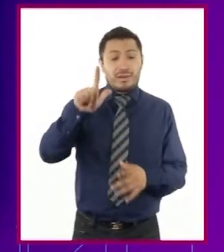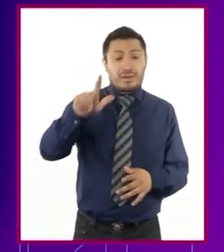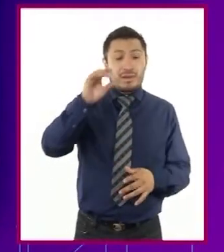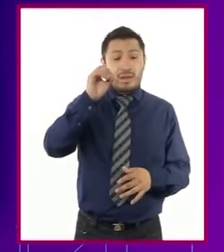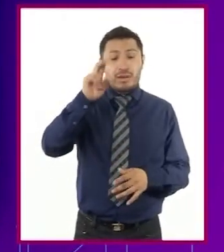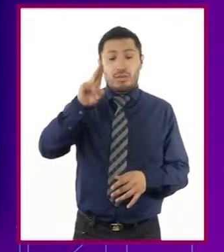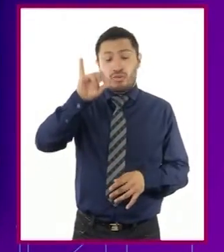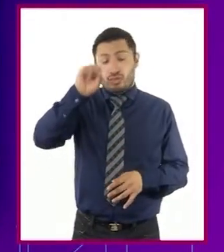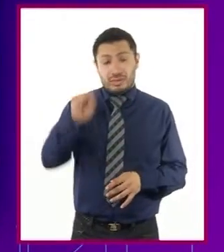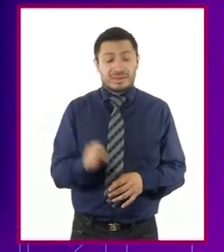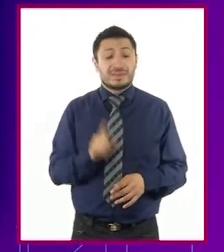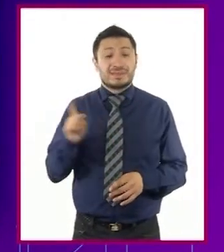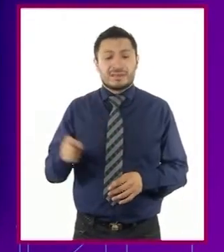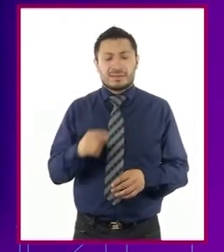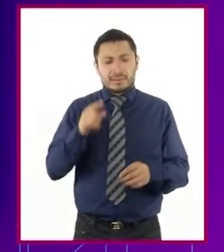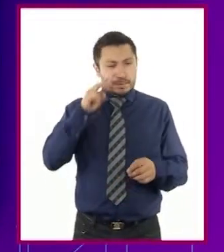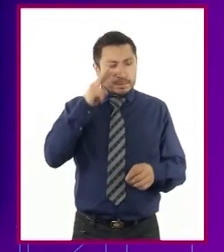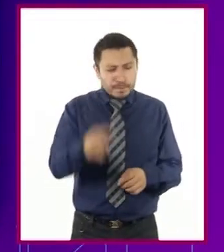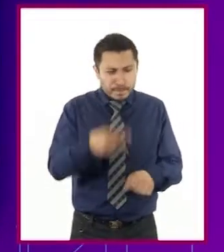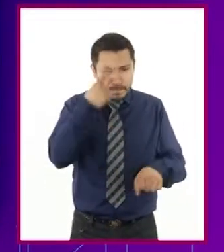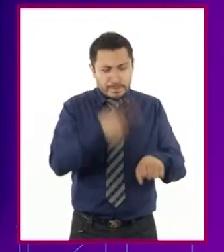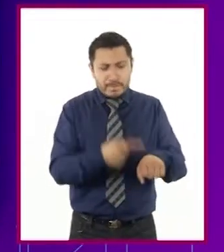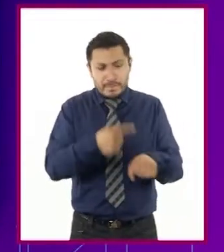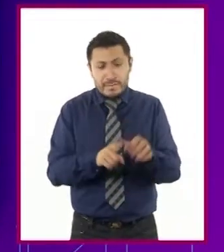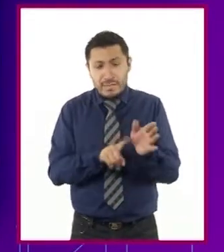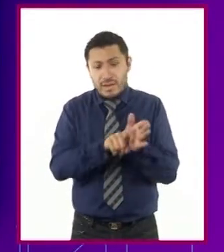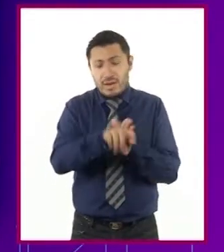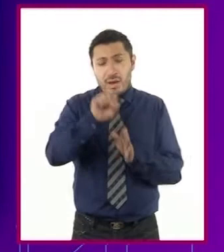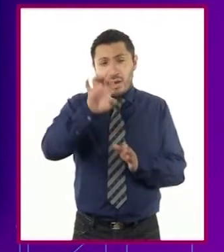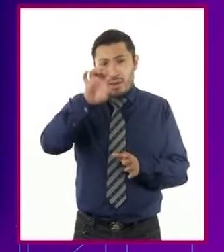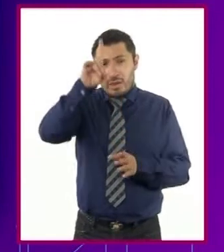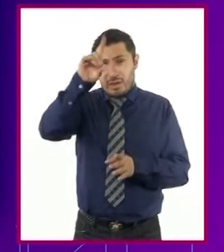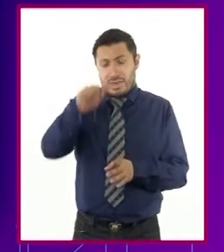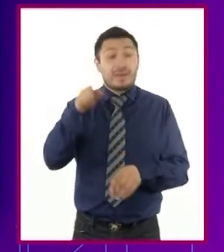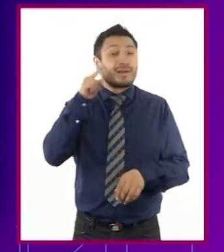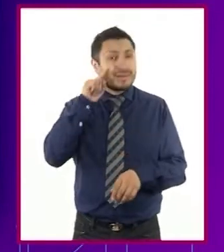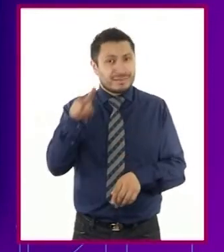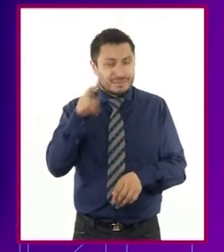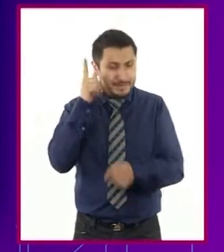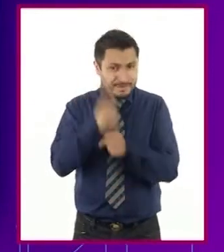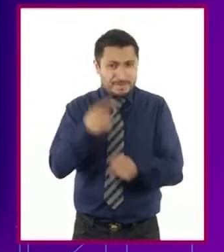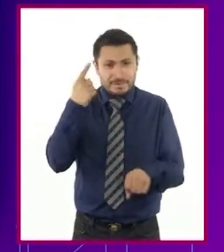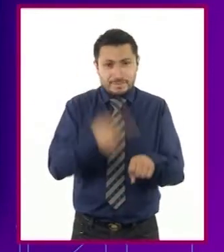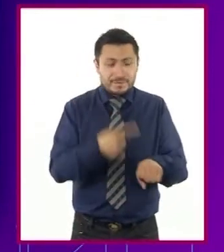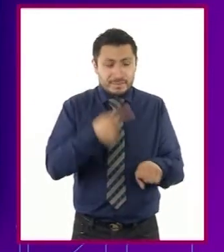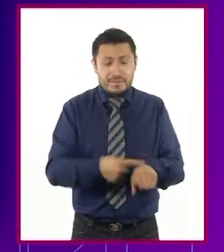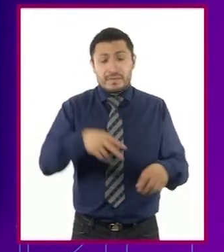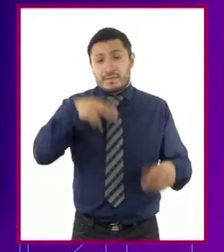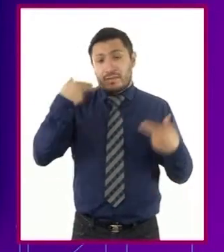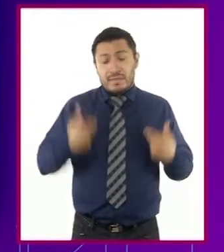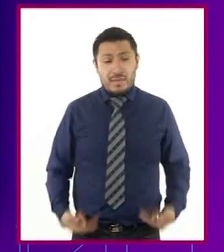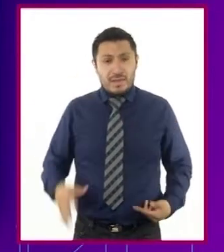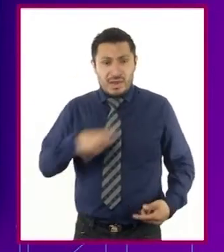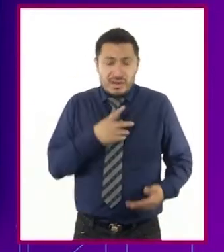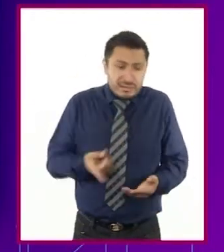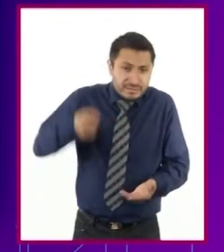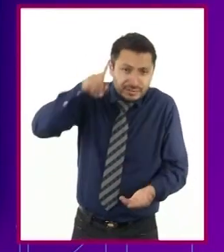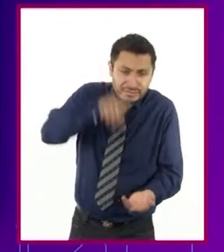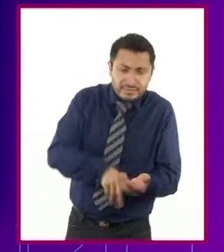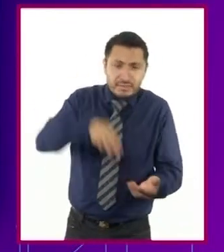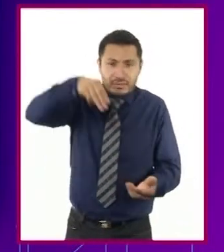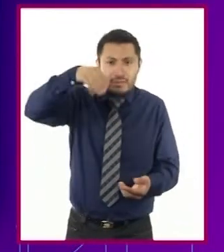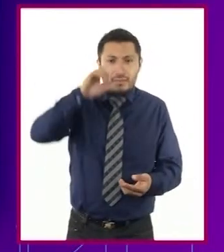las enfermedades del gusano de seda, sostuvo abiertamente que las enfermedades humanas tenían su origen en la acción de los